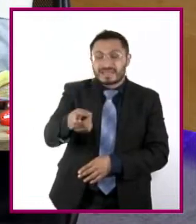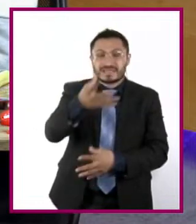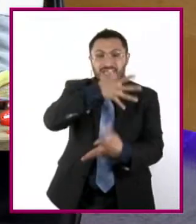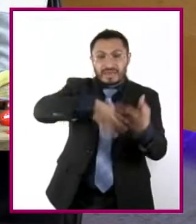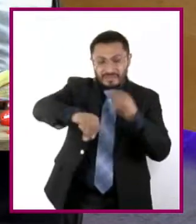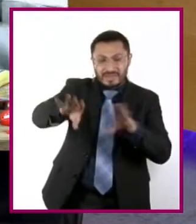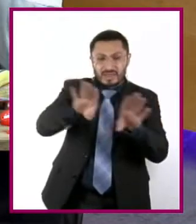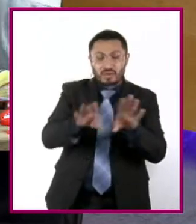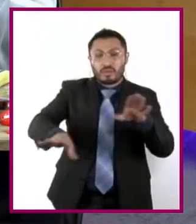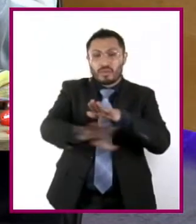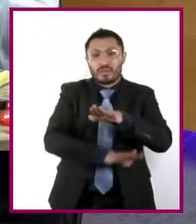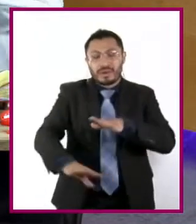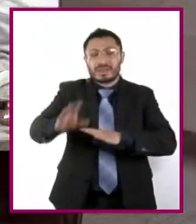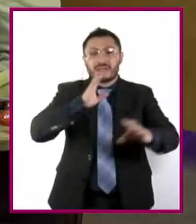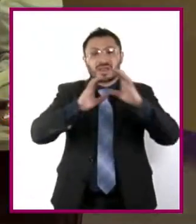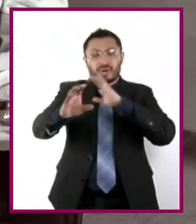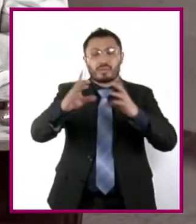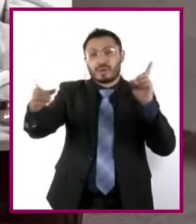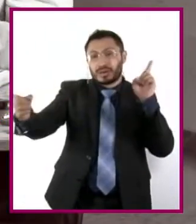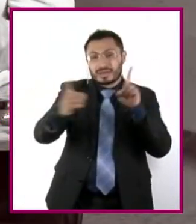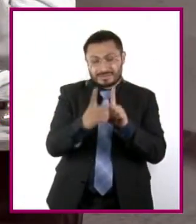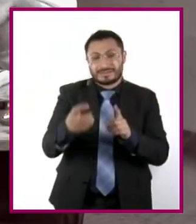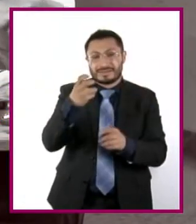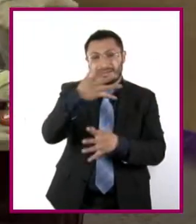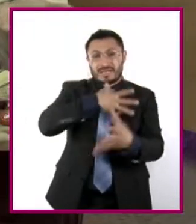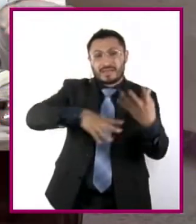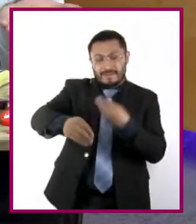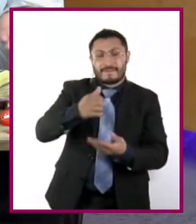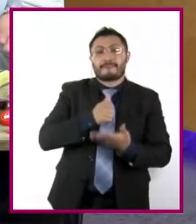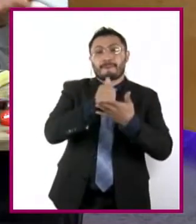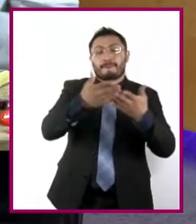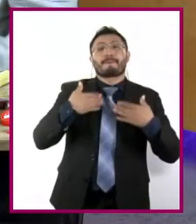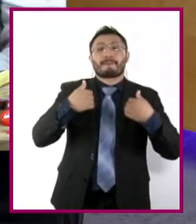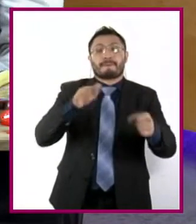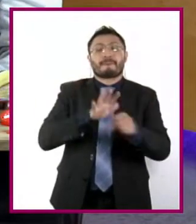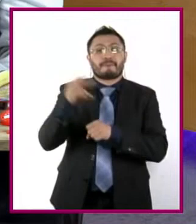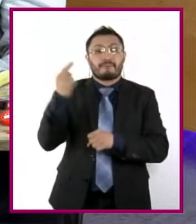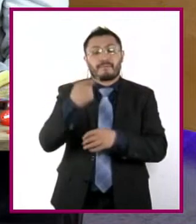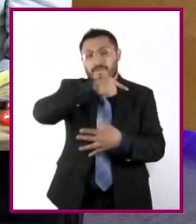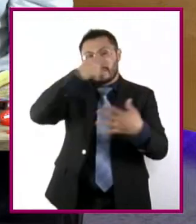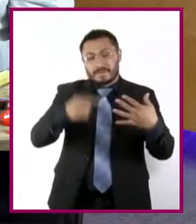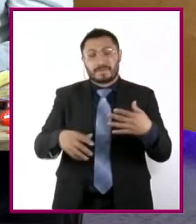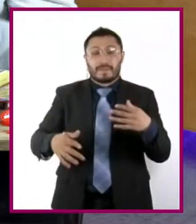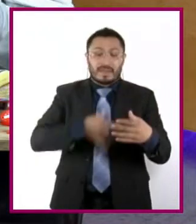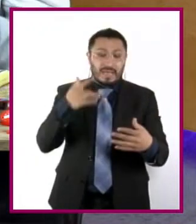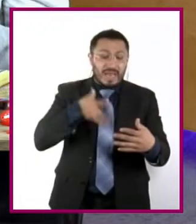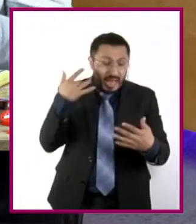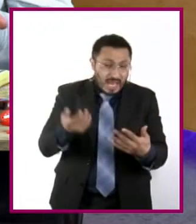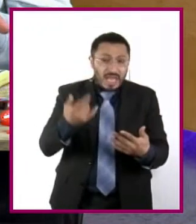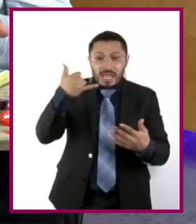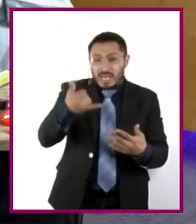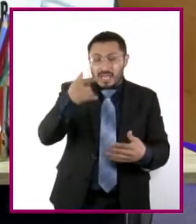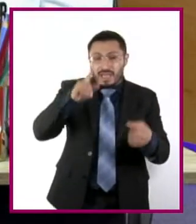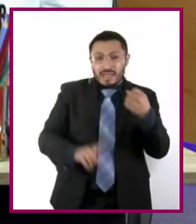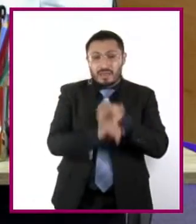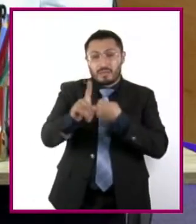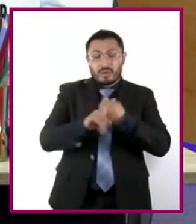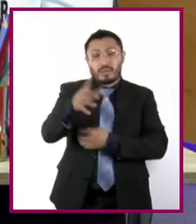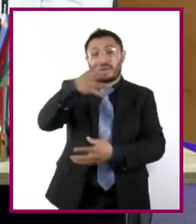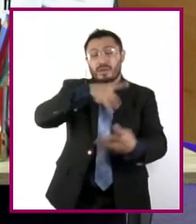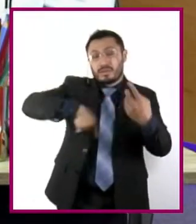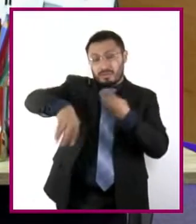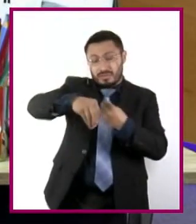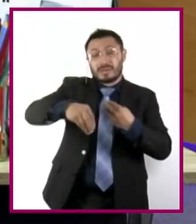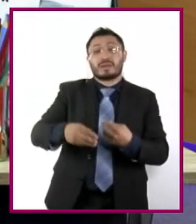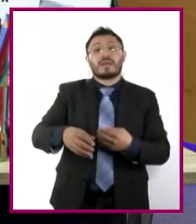comunicación interpersonal. Como hemos dicho, la empatía nos permite comprender las necesidades, los sentimientos y problemas de la otra persona. La